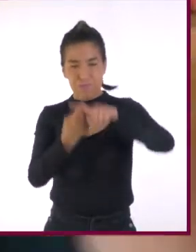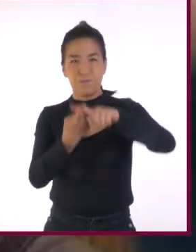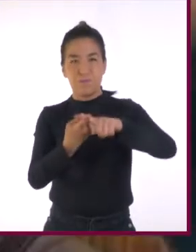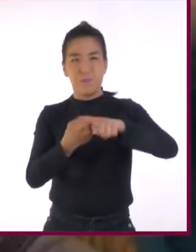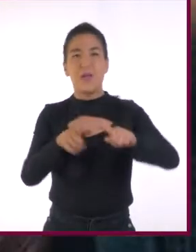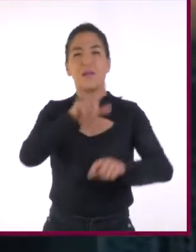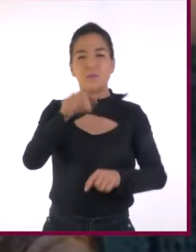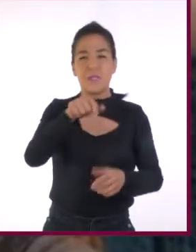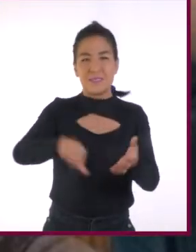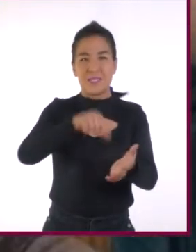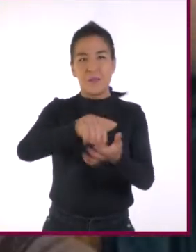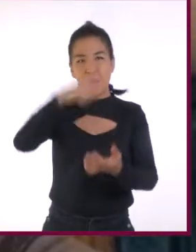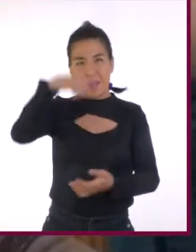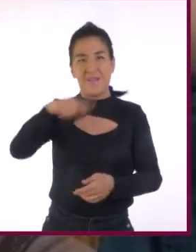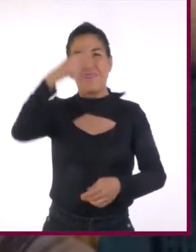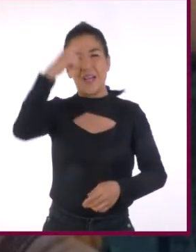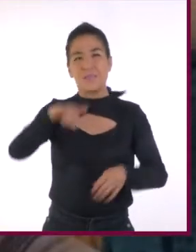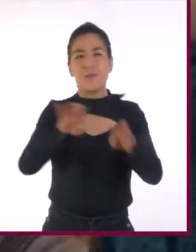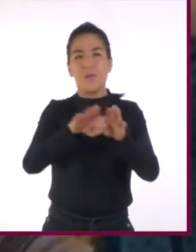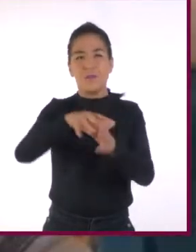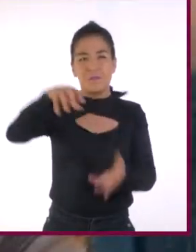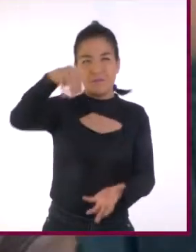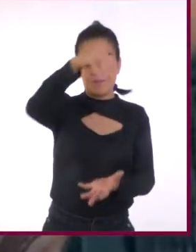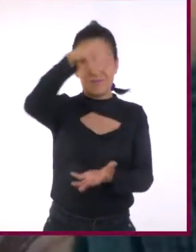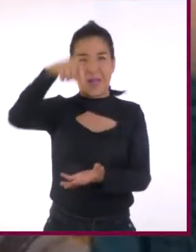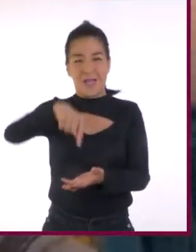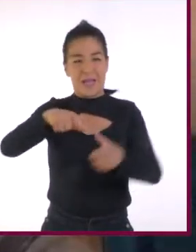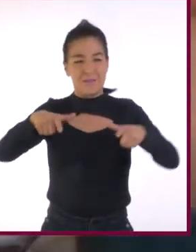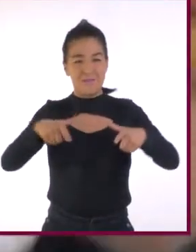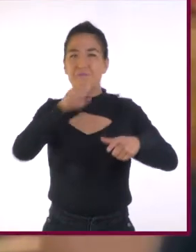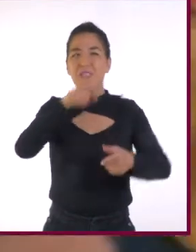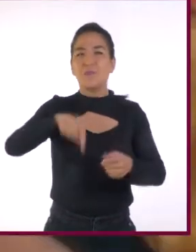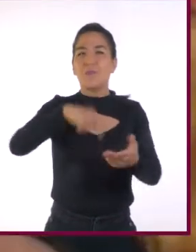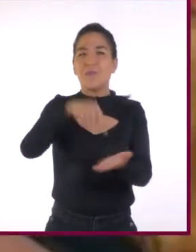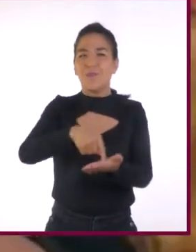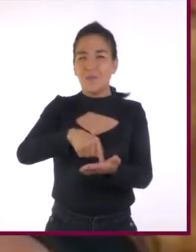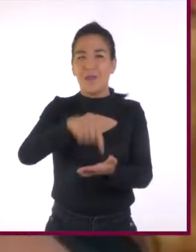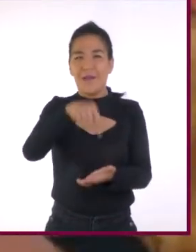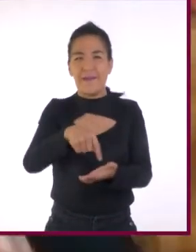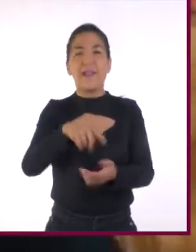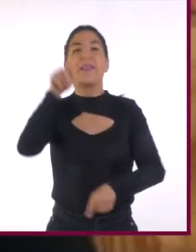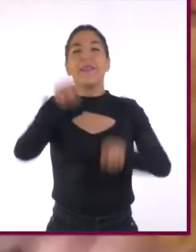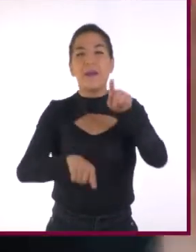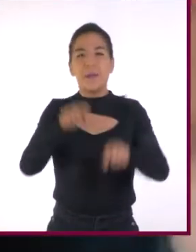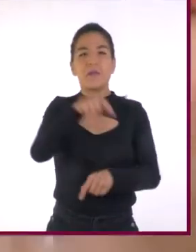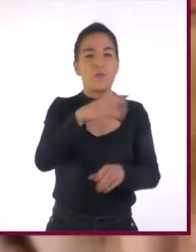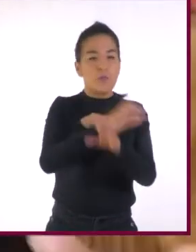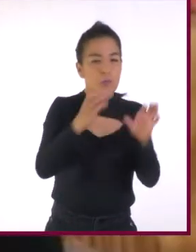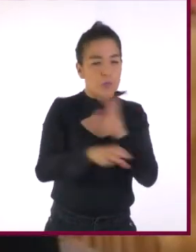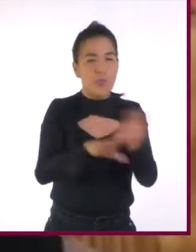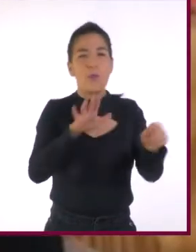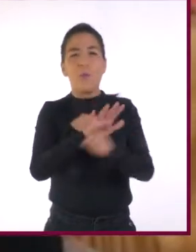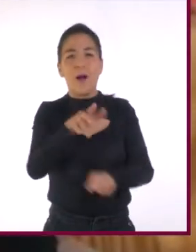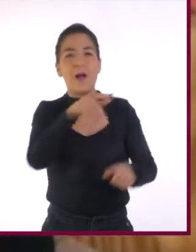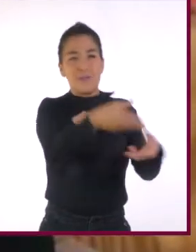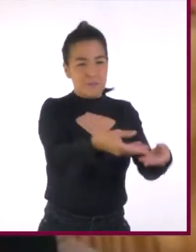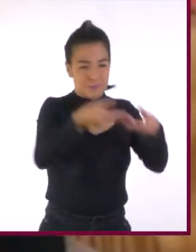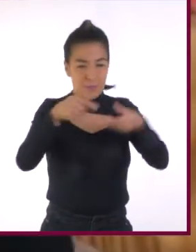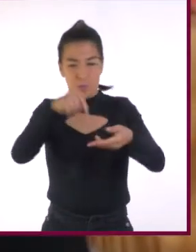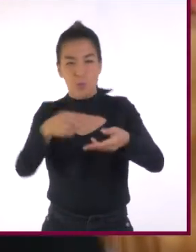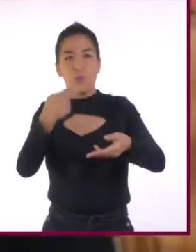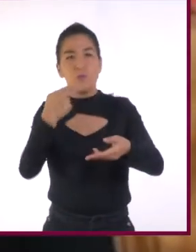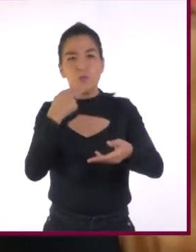al objeto y agarrarlo del centro para que quedara suspendido de este punto, ¿no? Entonces, depende mucho del objeto